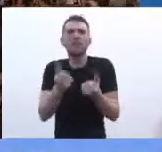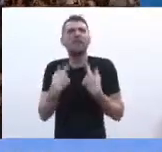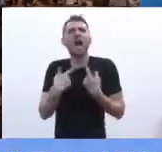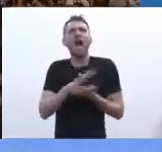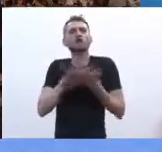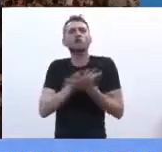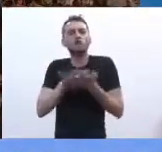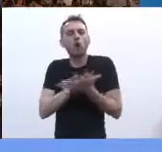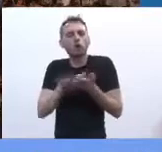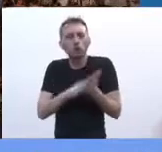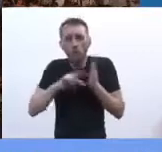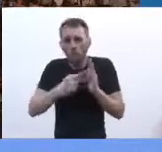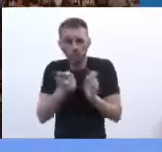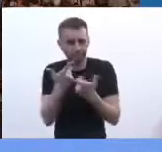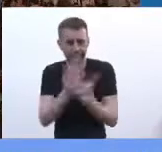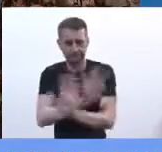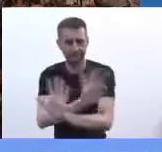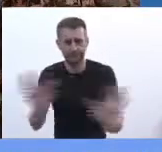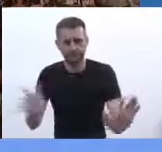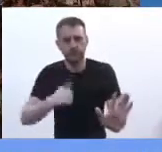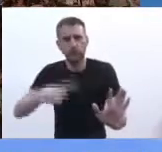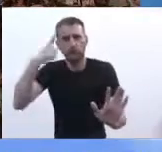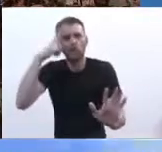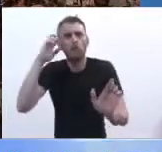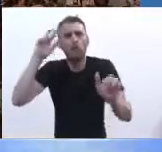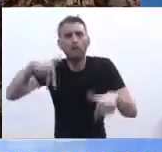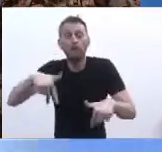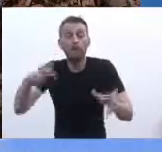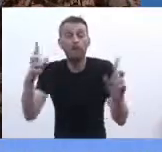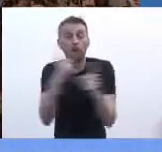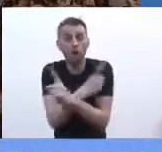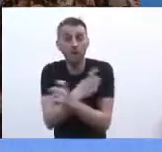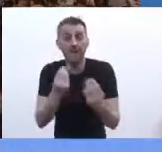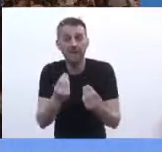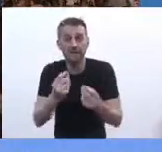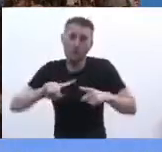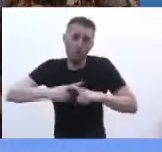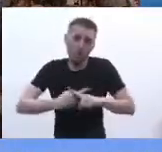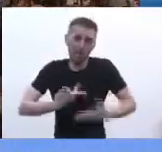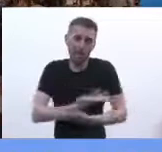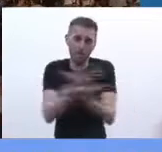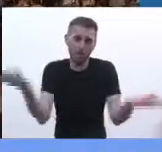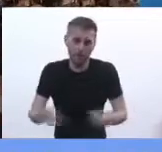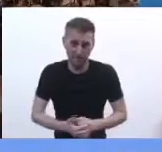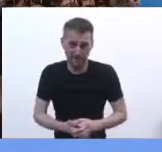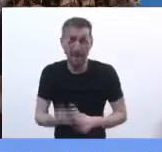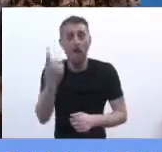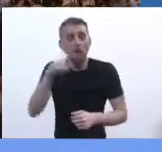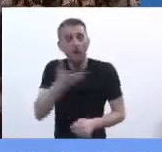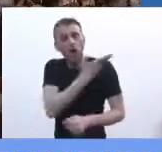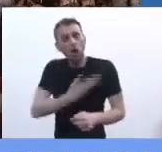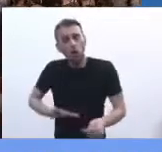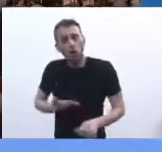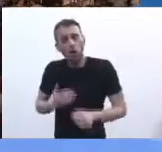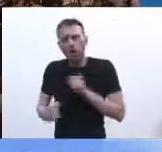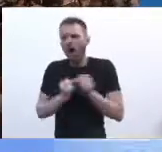problema y sabe cuál es yo creo que el problema acá de políticas públicas pero el gobierno hasta